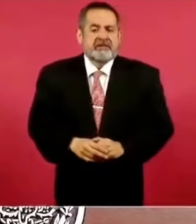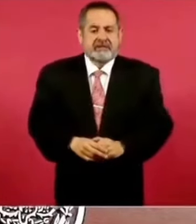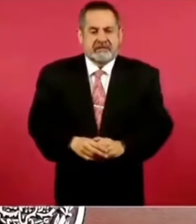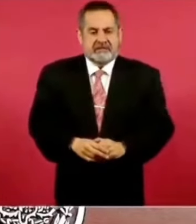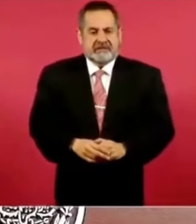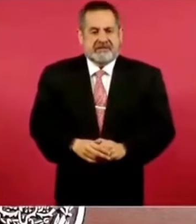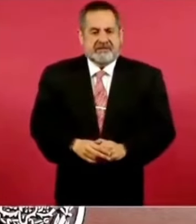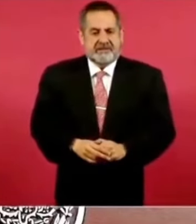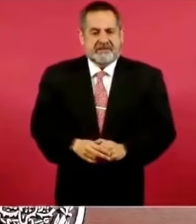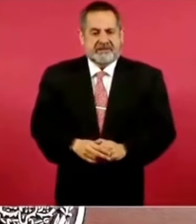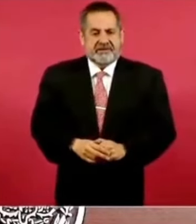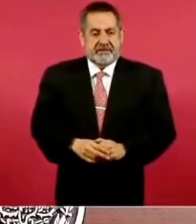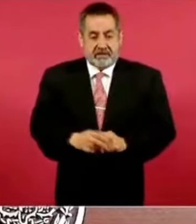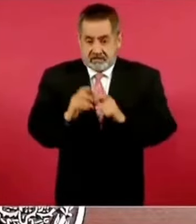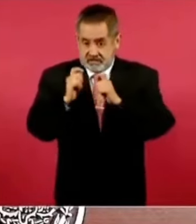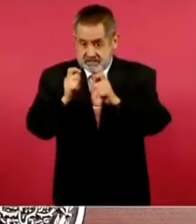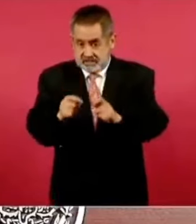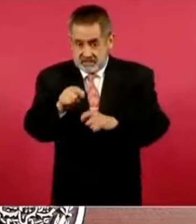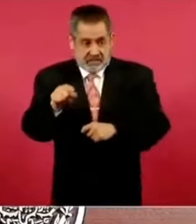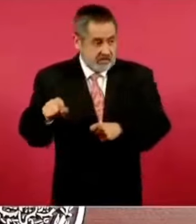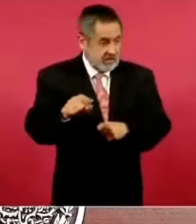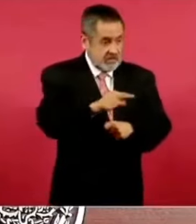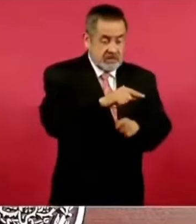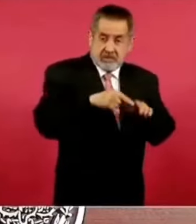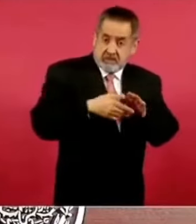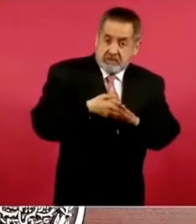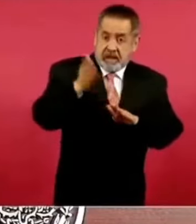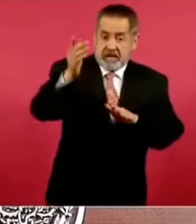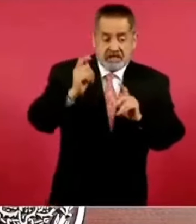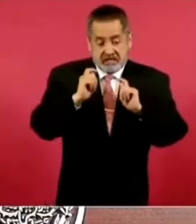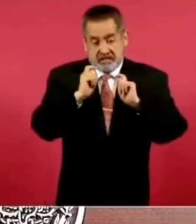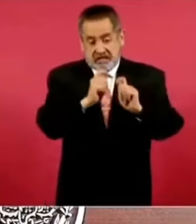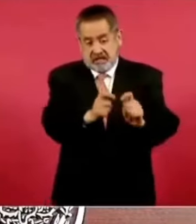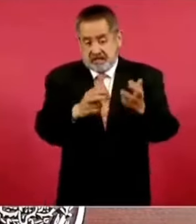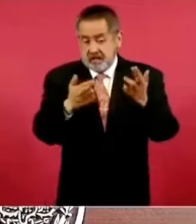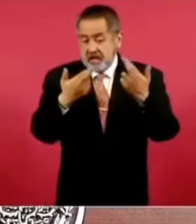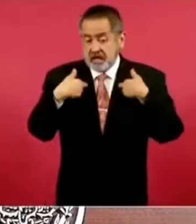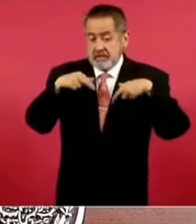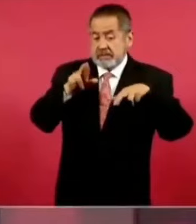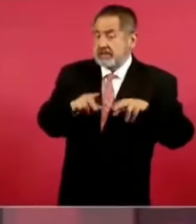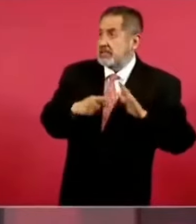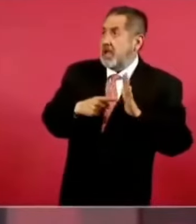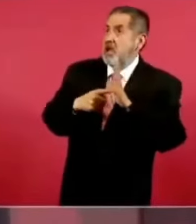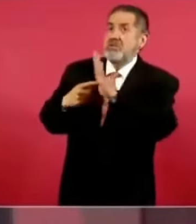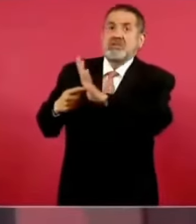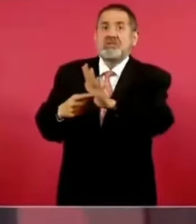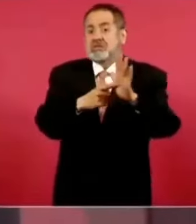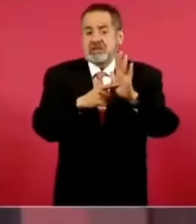Es representar a un país en el extranjero con un pueblo excepcional.